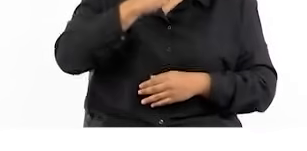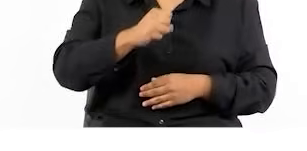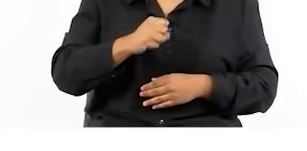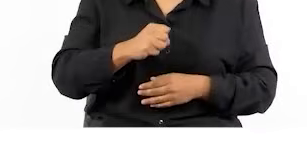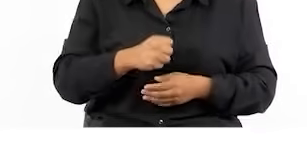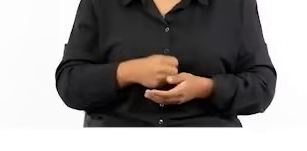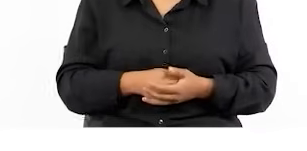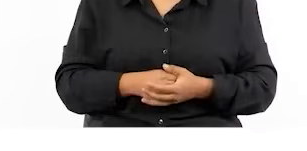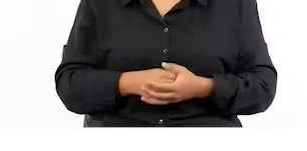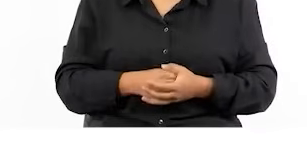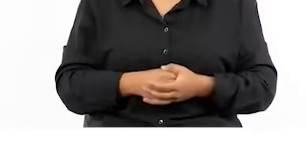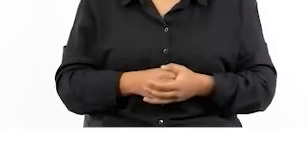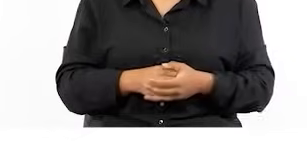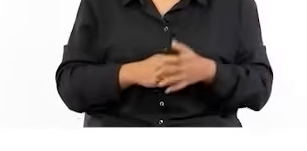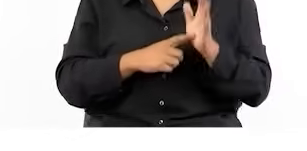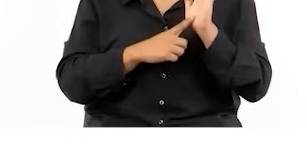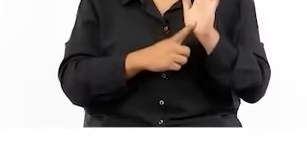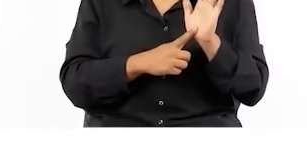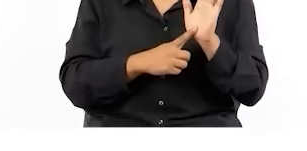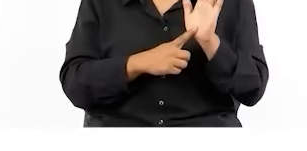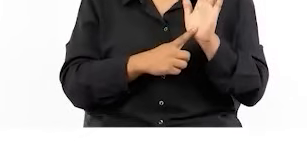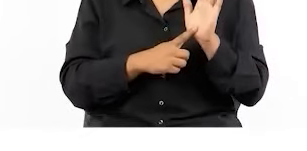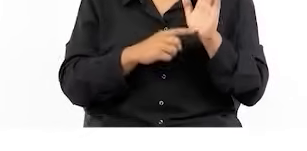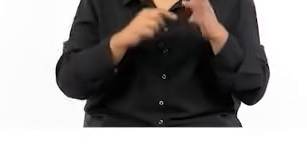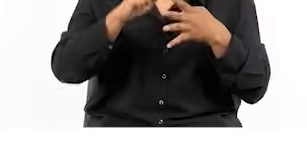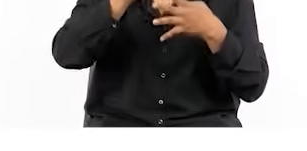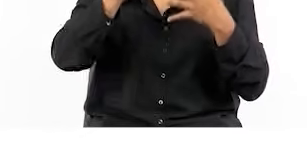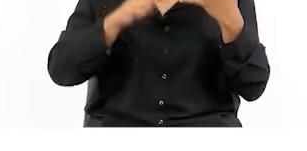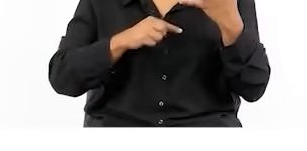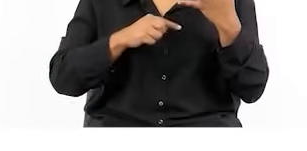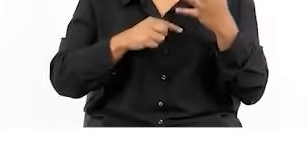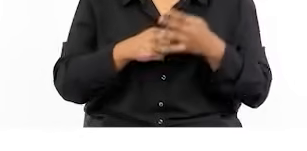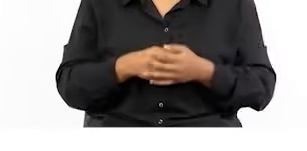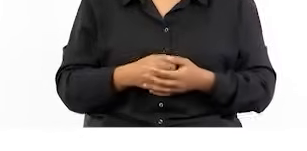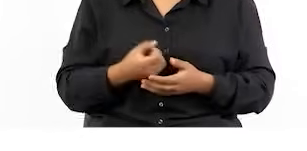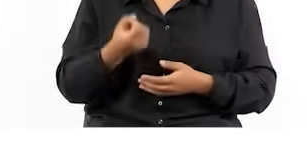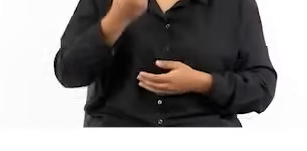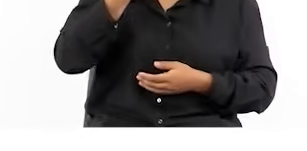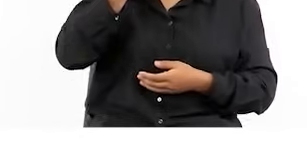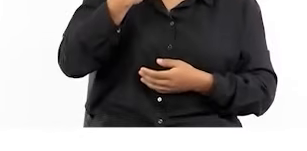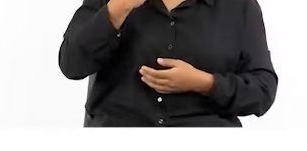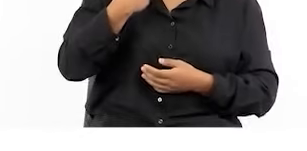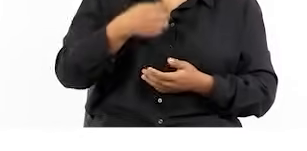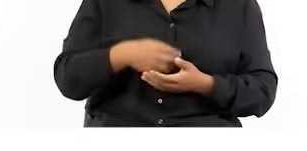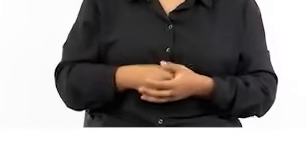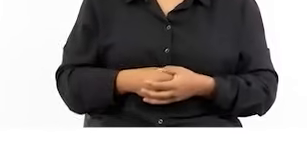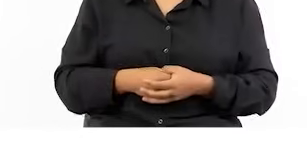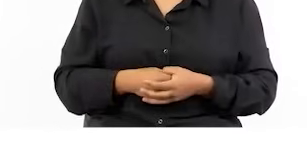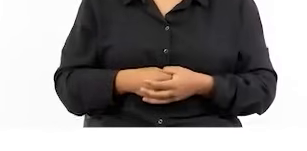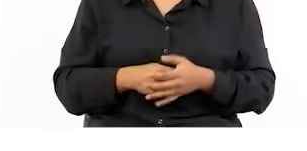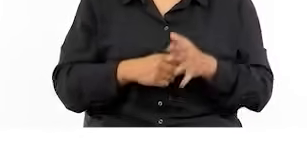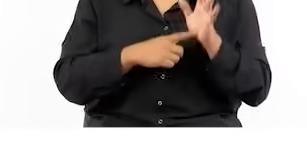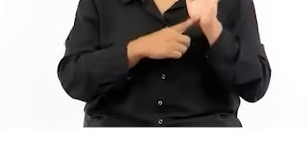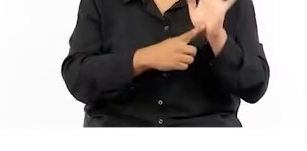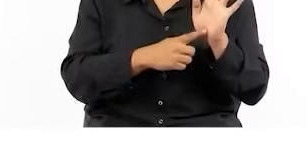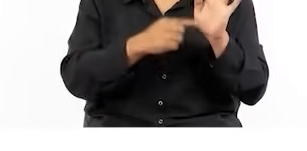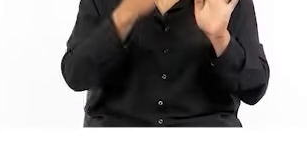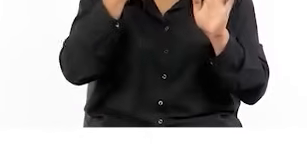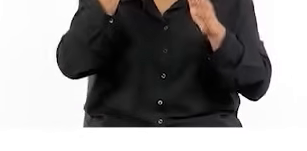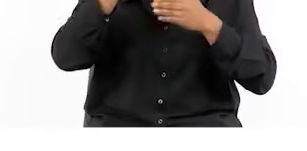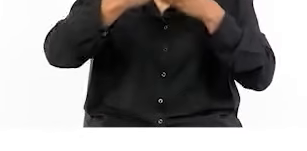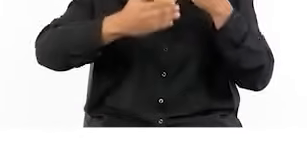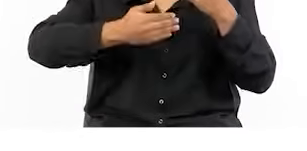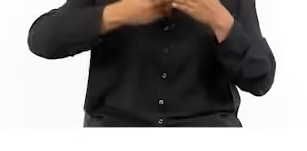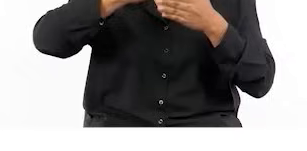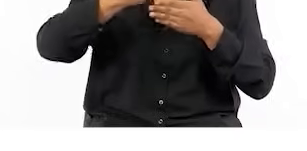árico, que es el más antiguo, arcaico y el proterozoico. Y el último, el más reciente,